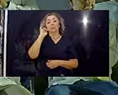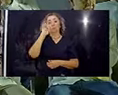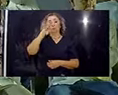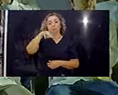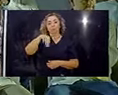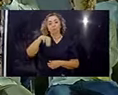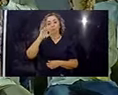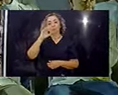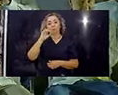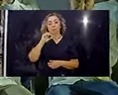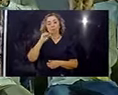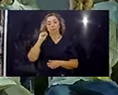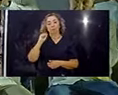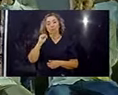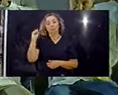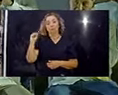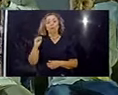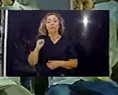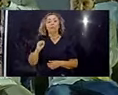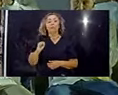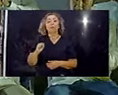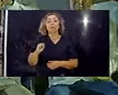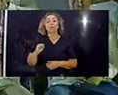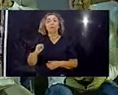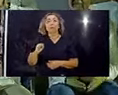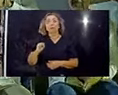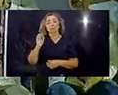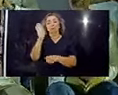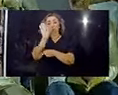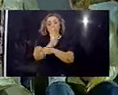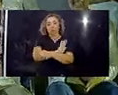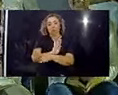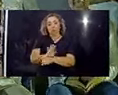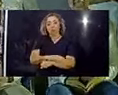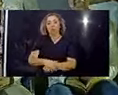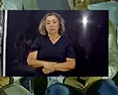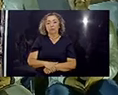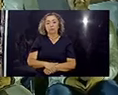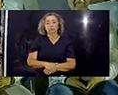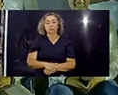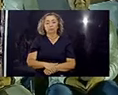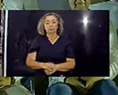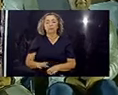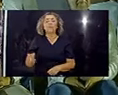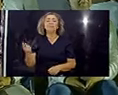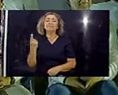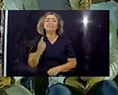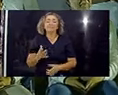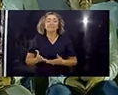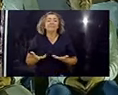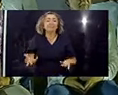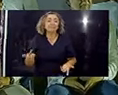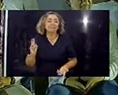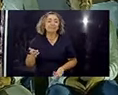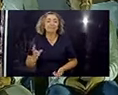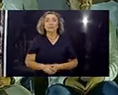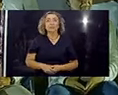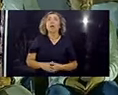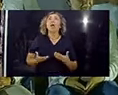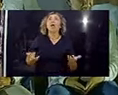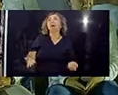bienestar eso qué significa más centros de salud más hospitales